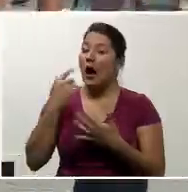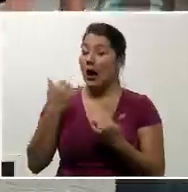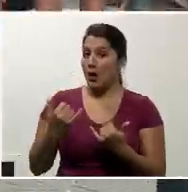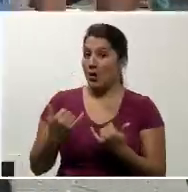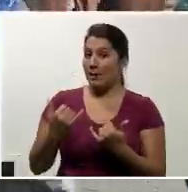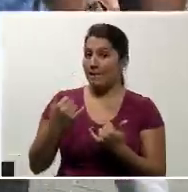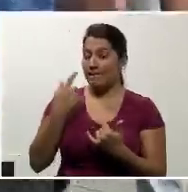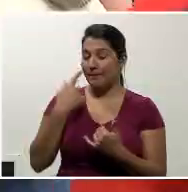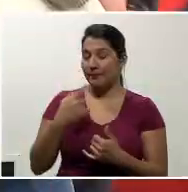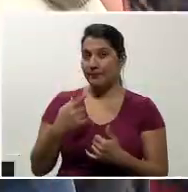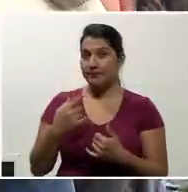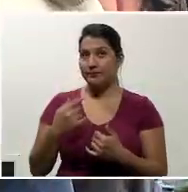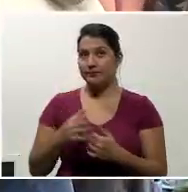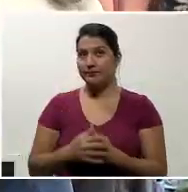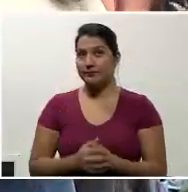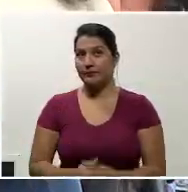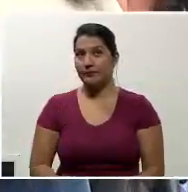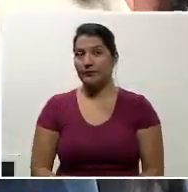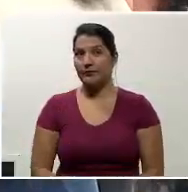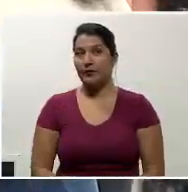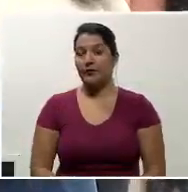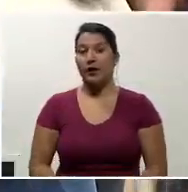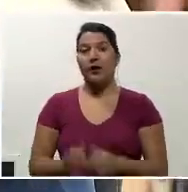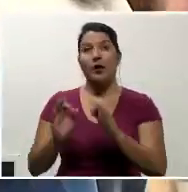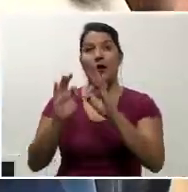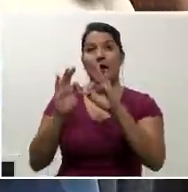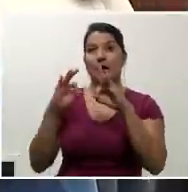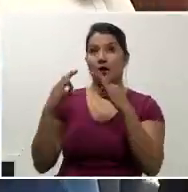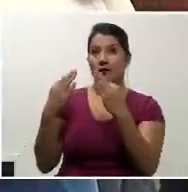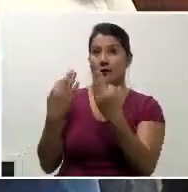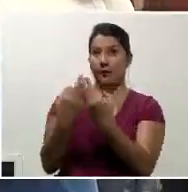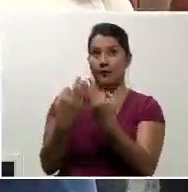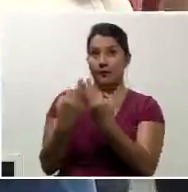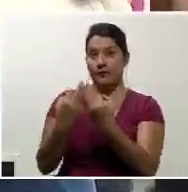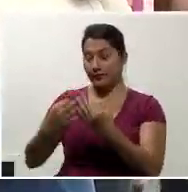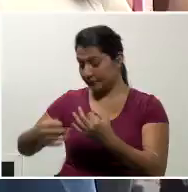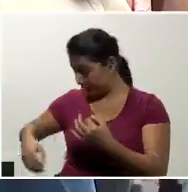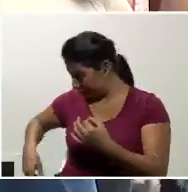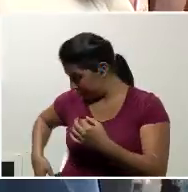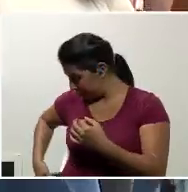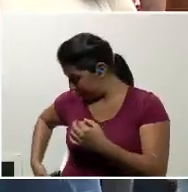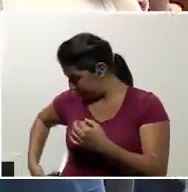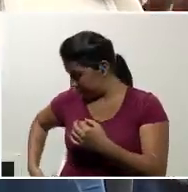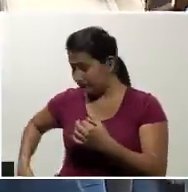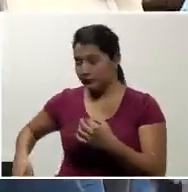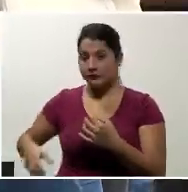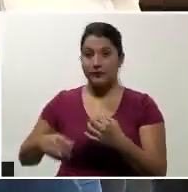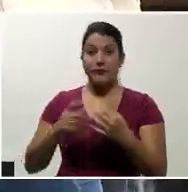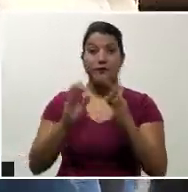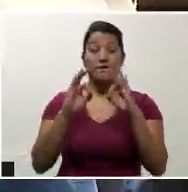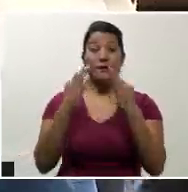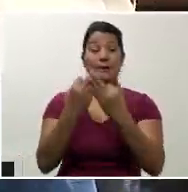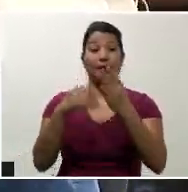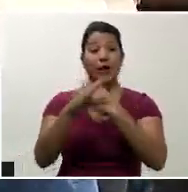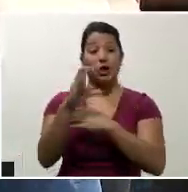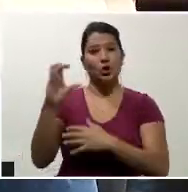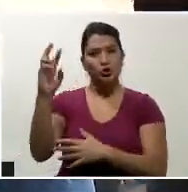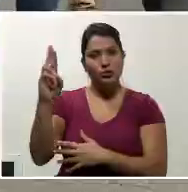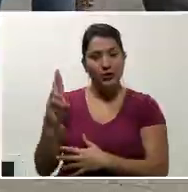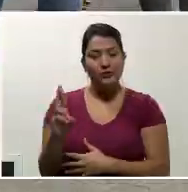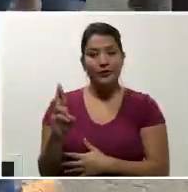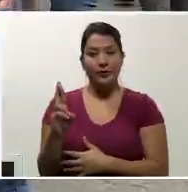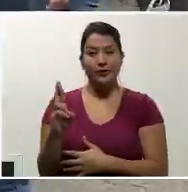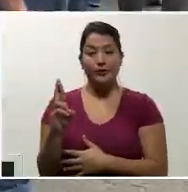vaya a cosas importantes. La familia vive en Costa Rica desde hace décadas.